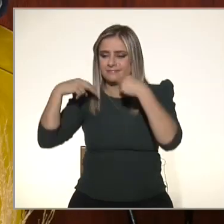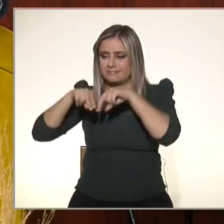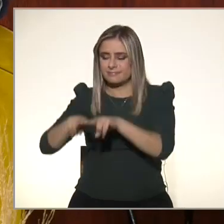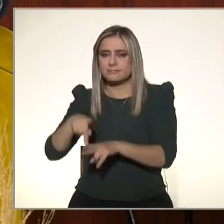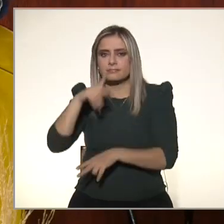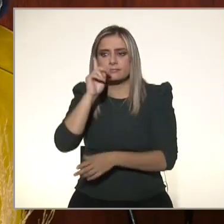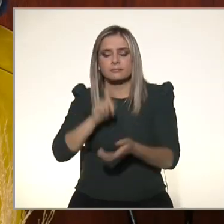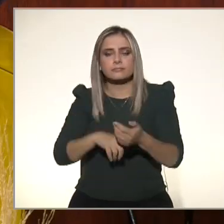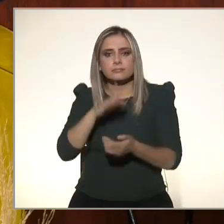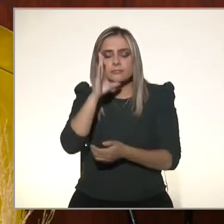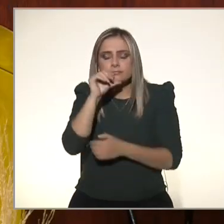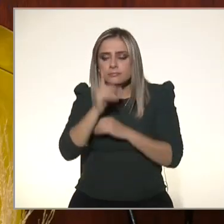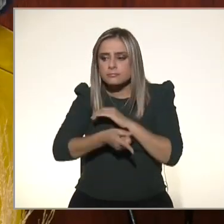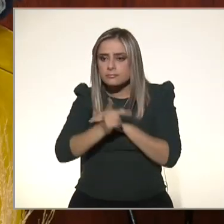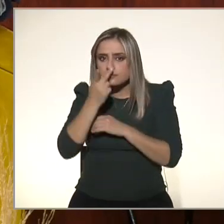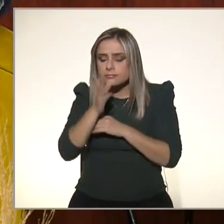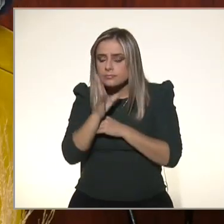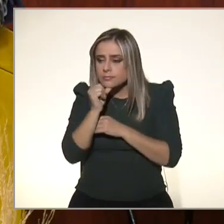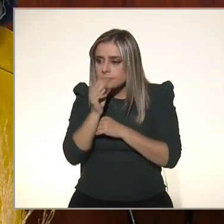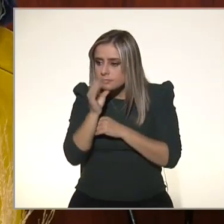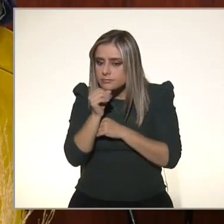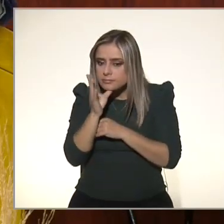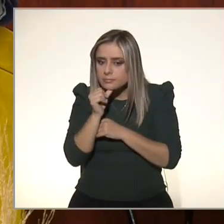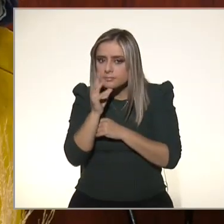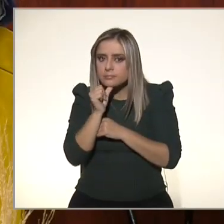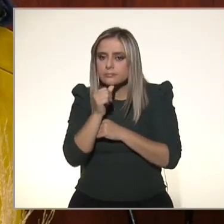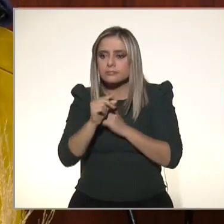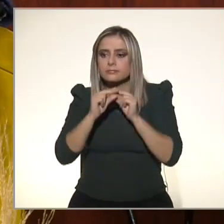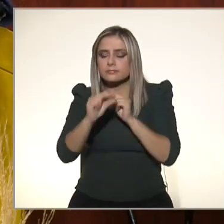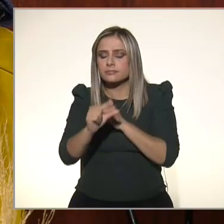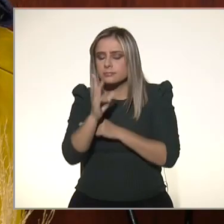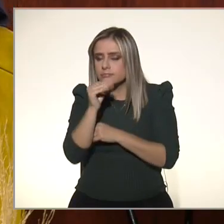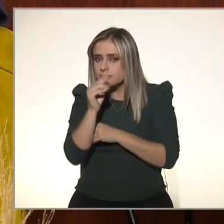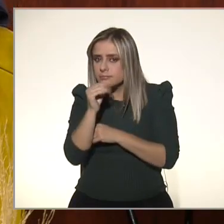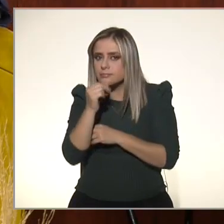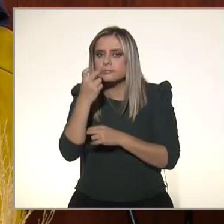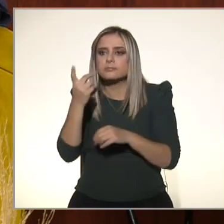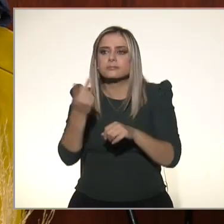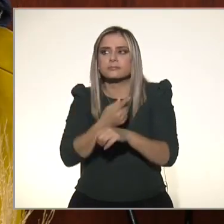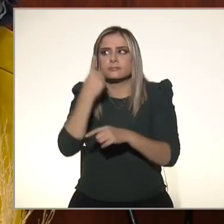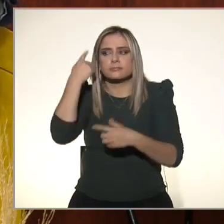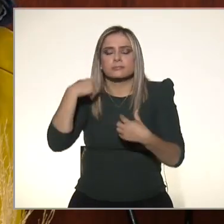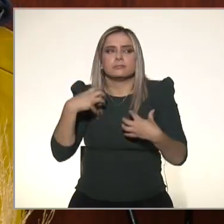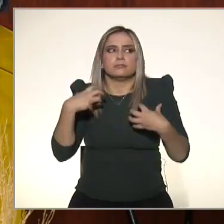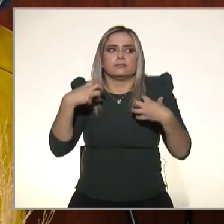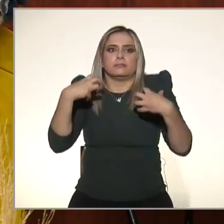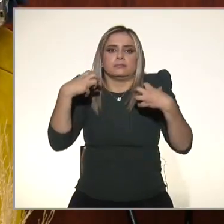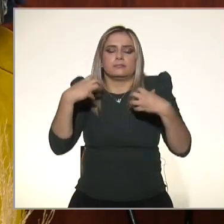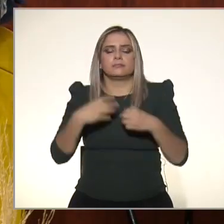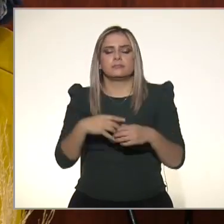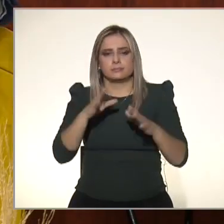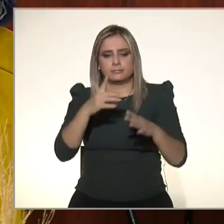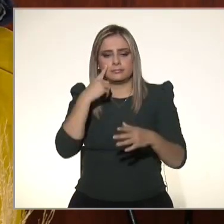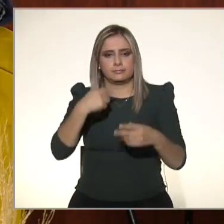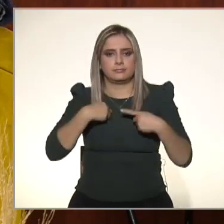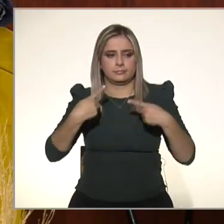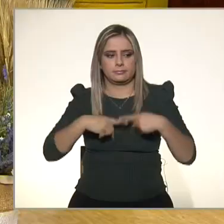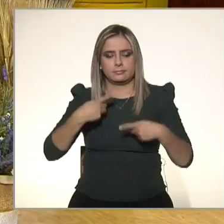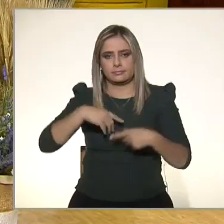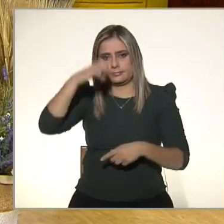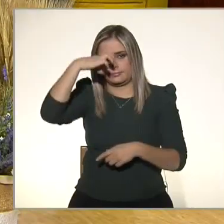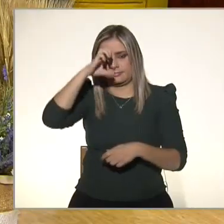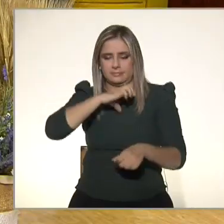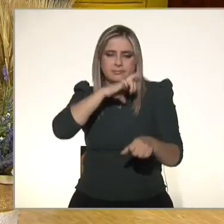una eyaculación adecuada. Ahí entra mucho esa parte psicógena. Nosotros como especialistas evidentemente tenemos que